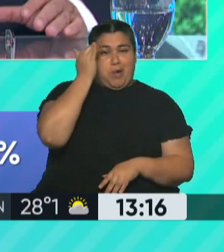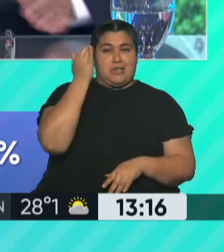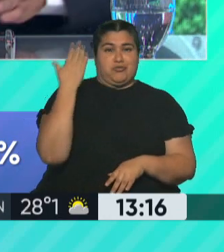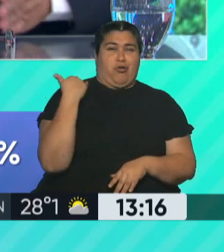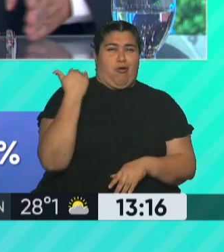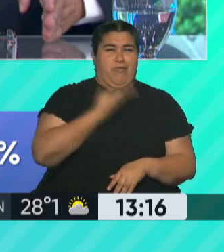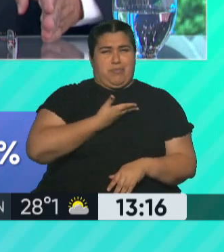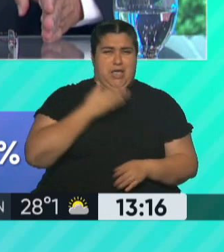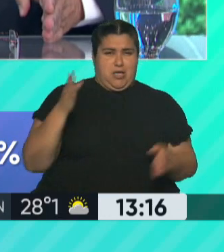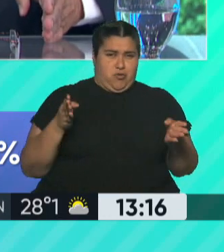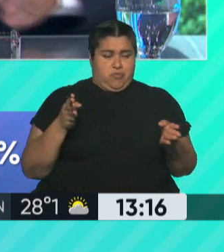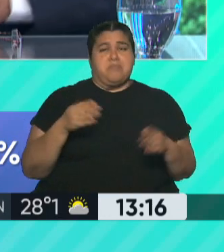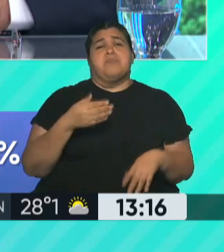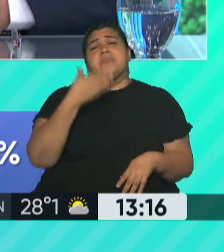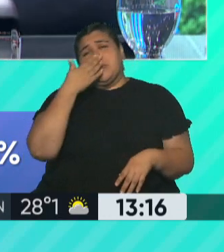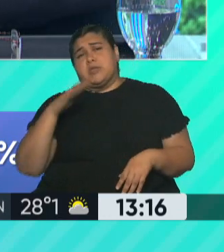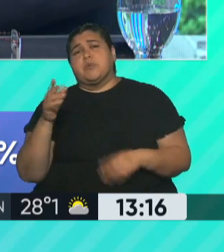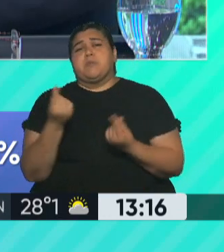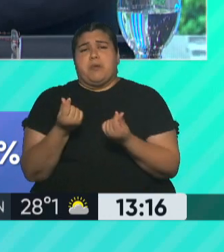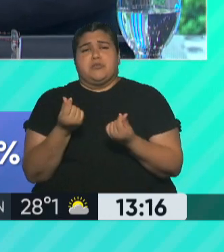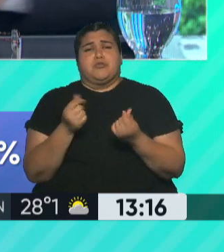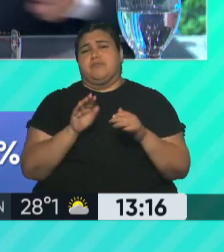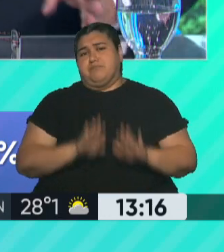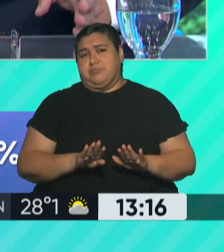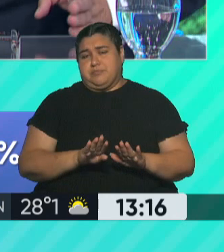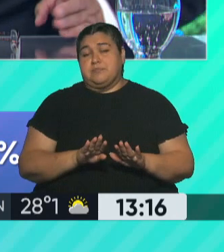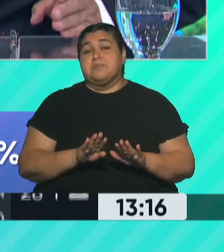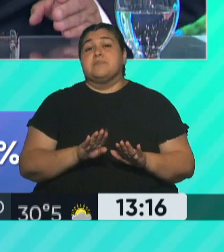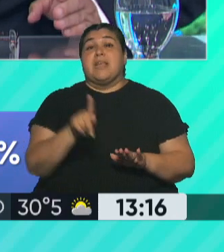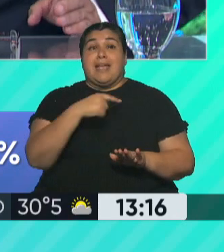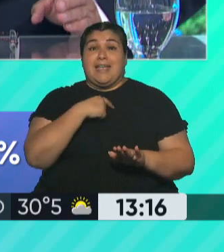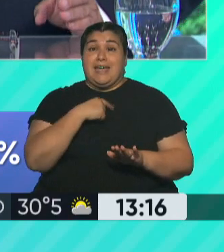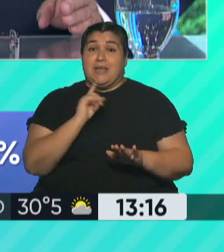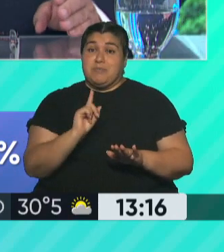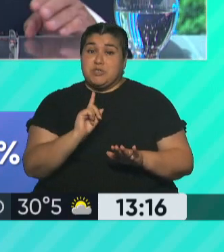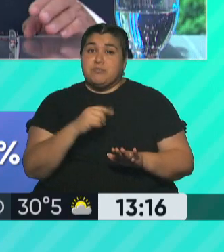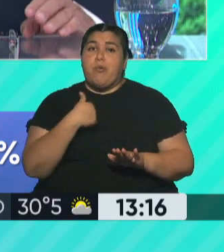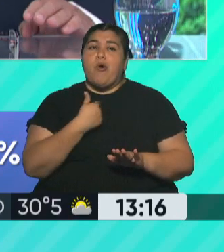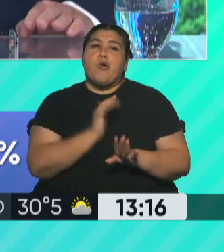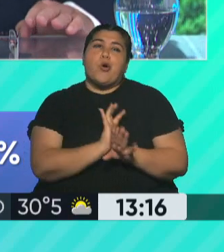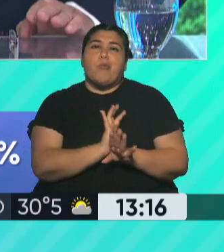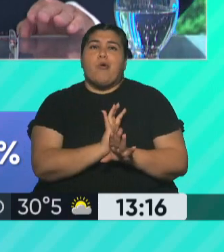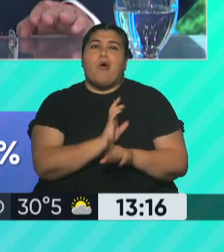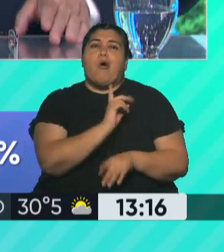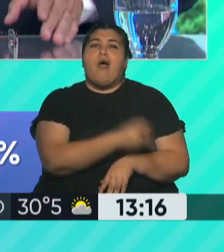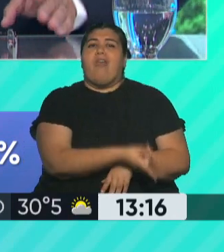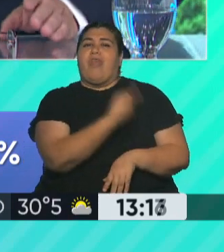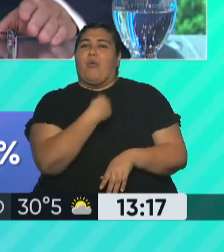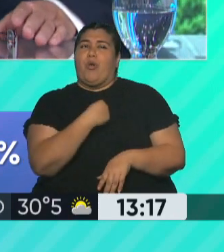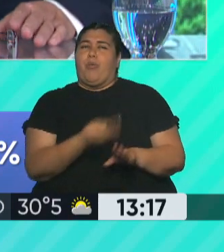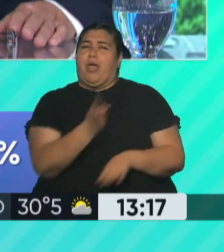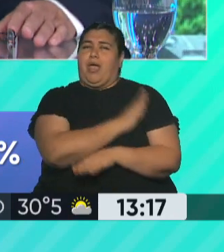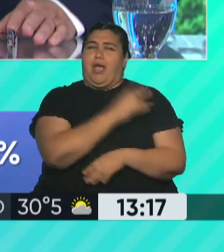marzo después la tarifa que congelada pretenden recuperar el valor que tenía la tarifa allá por mediado